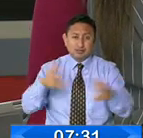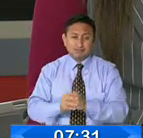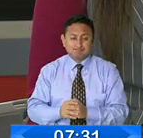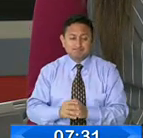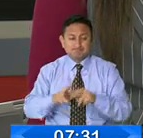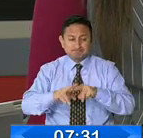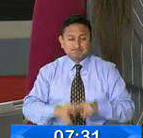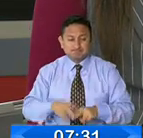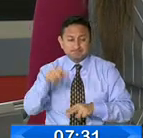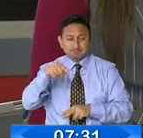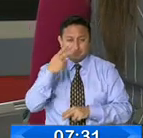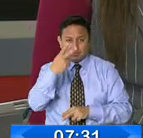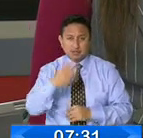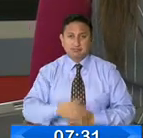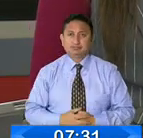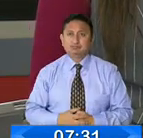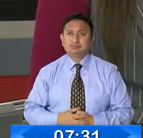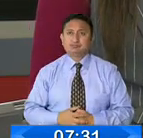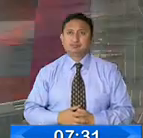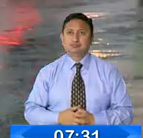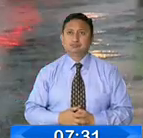lo ocurrido en la siguiente nota.